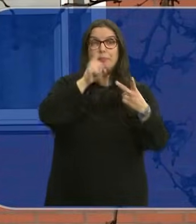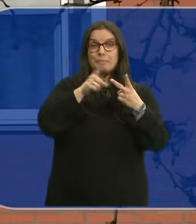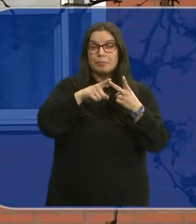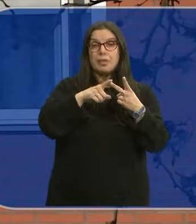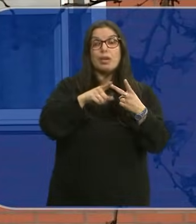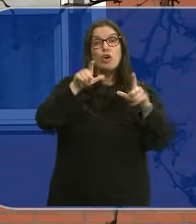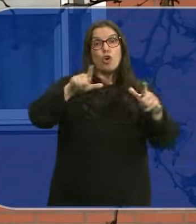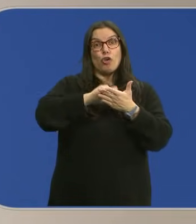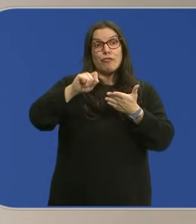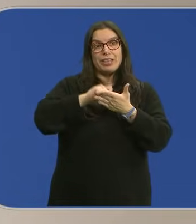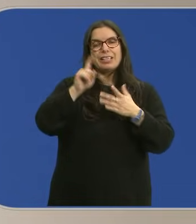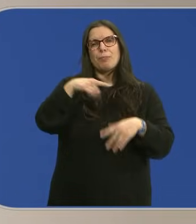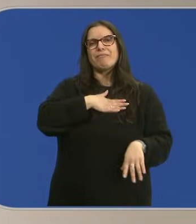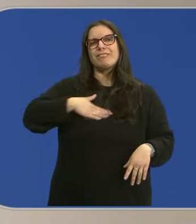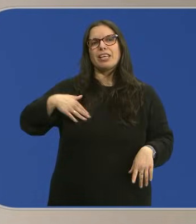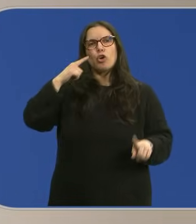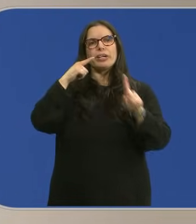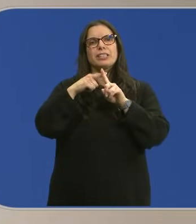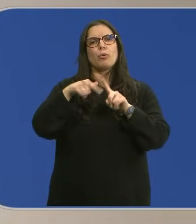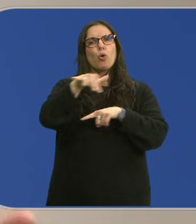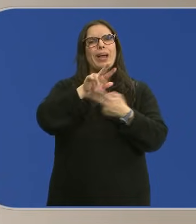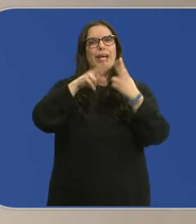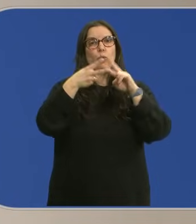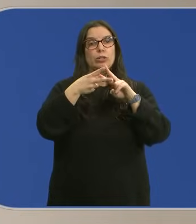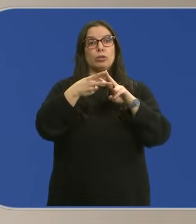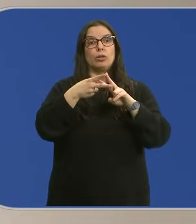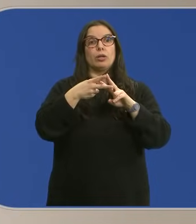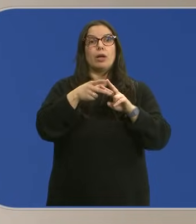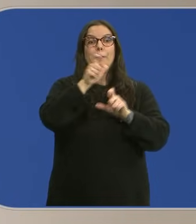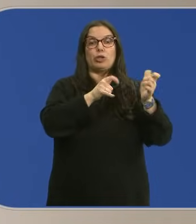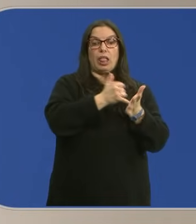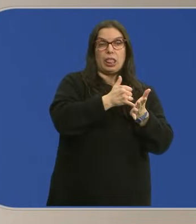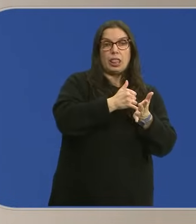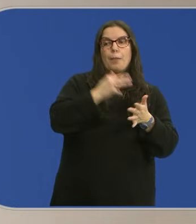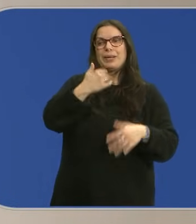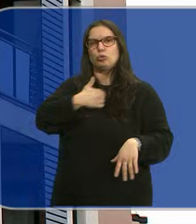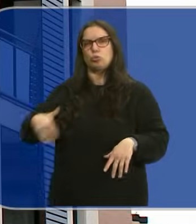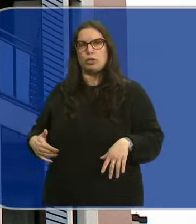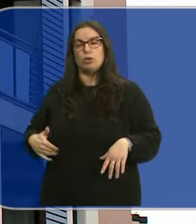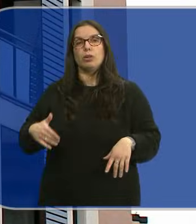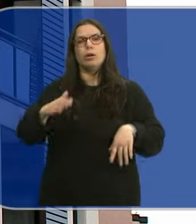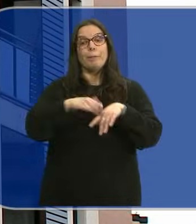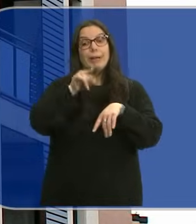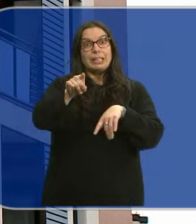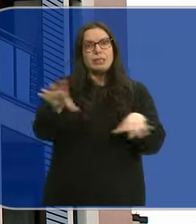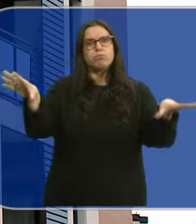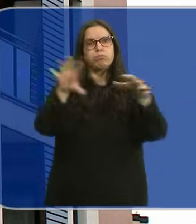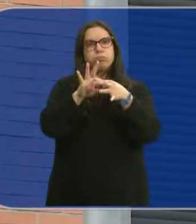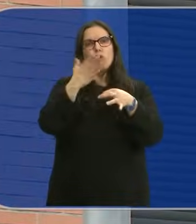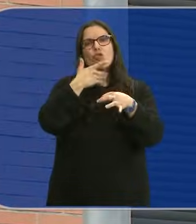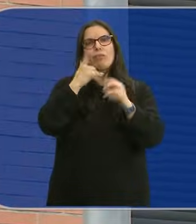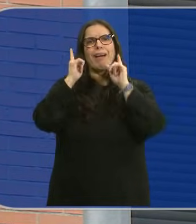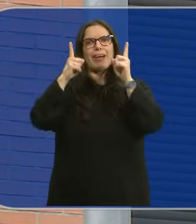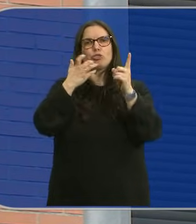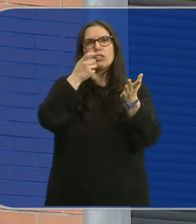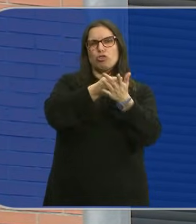Además, esas oficinas pretenden ser un lugar de encuentro entre el vulnerable y el propietario. Para que de esta forma se conozcan los